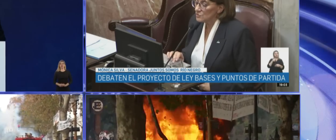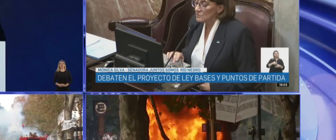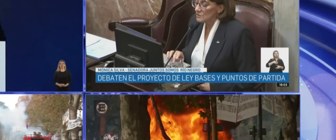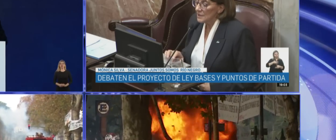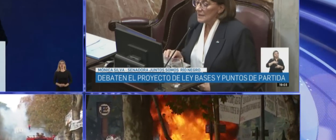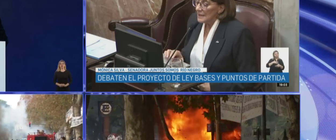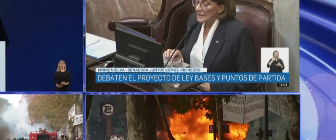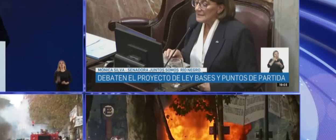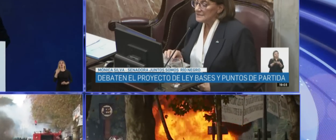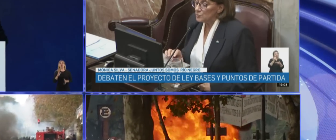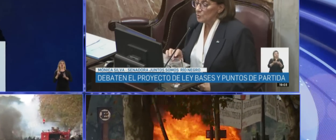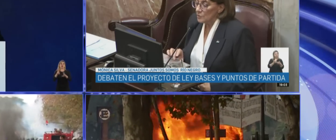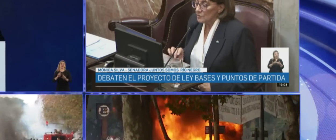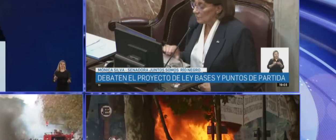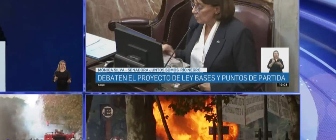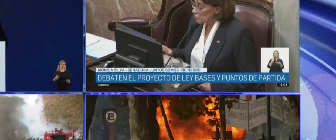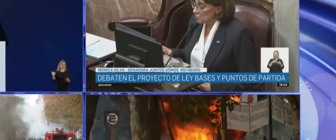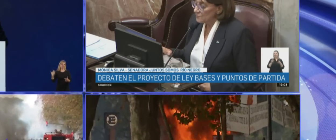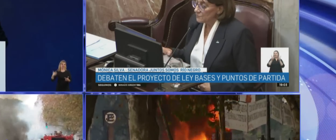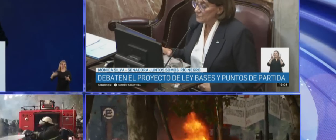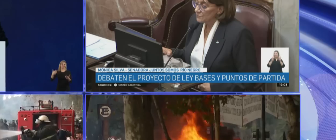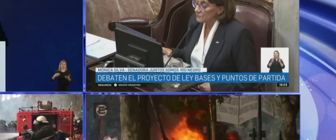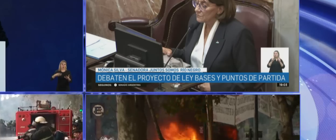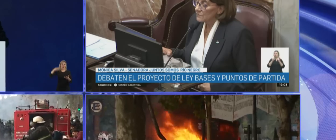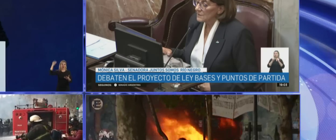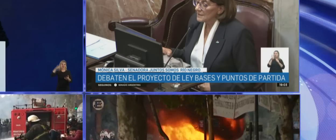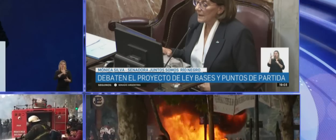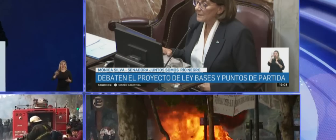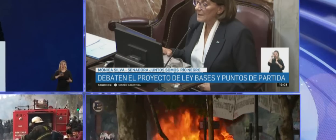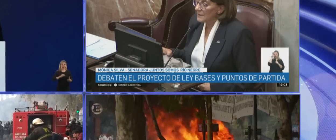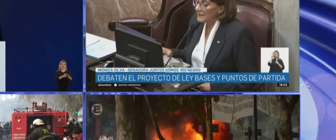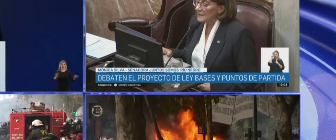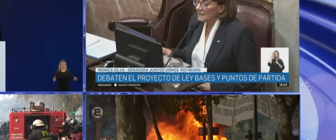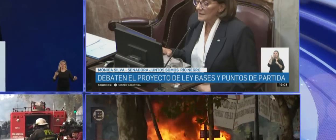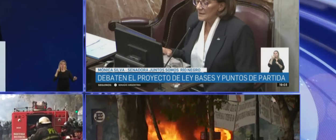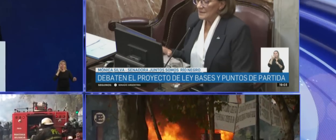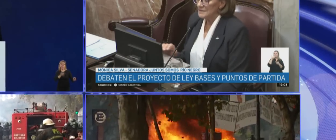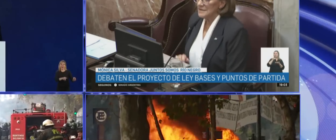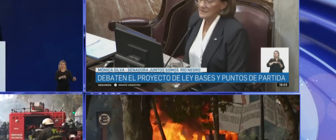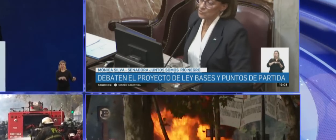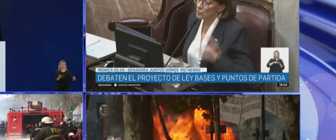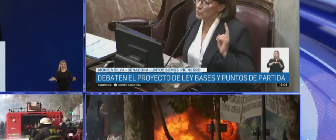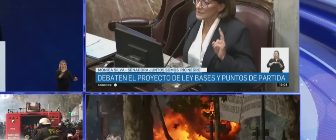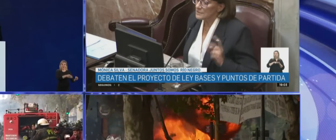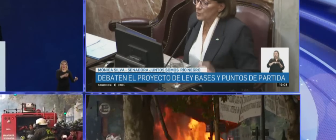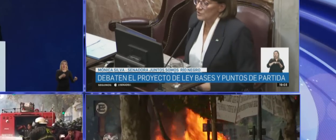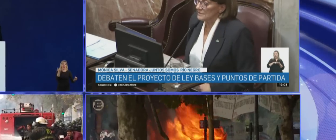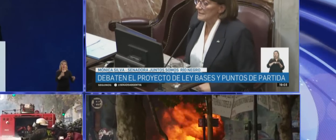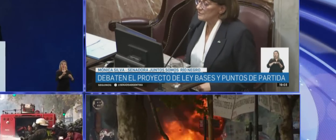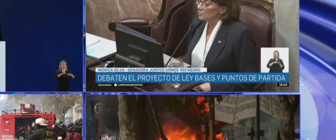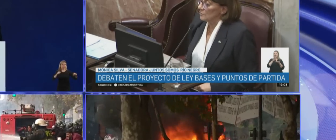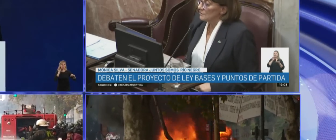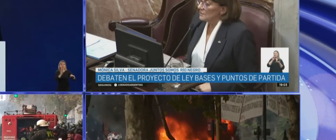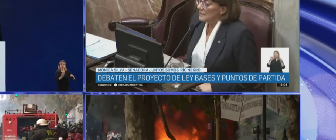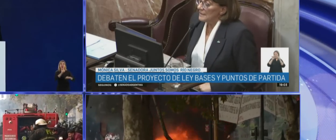No es la primera vez que digo esto. La historia de los últimos 100 años de nuestra patria permite un vistazo, una pequeña ventana a la que